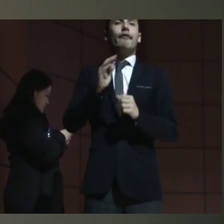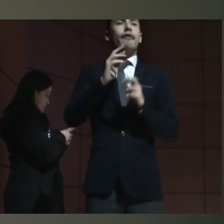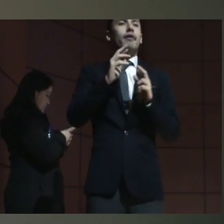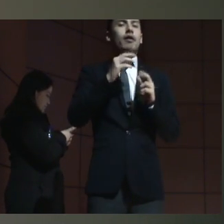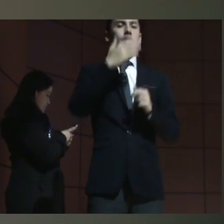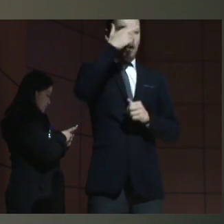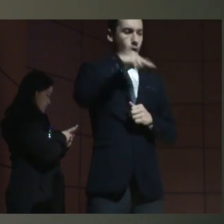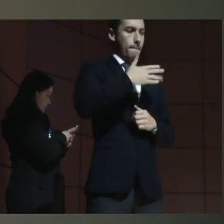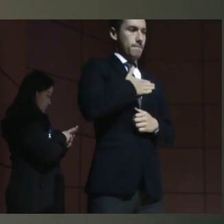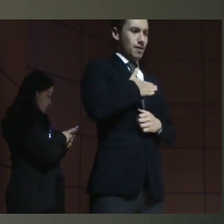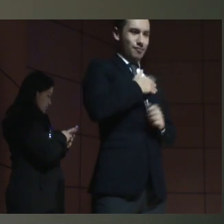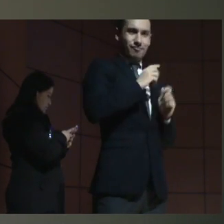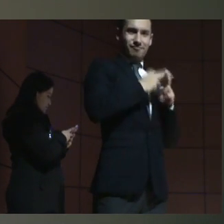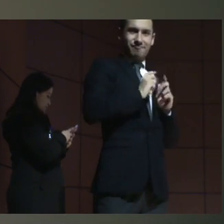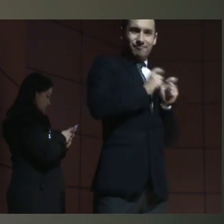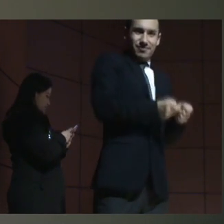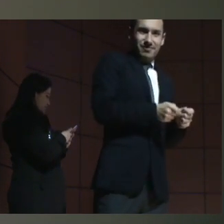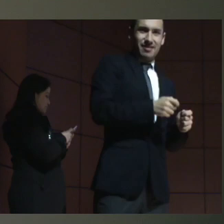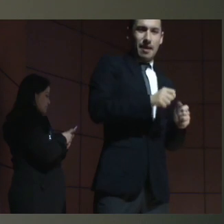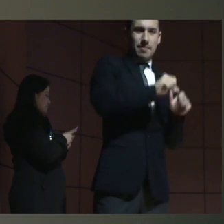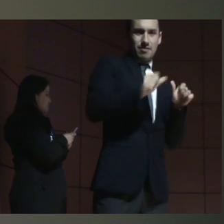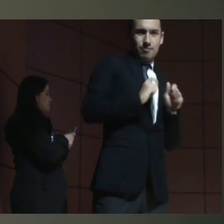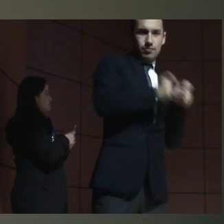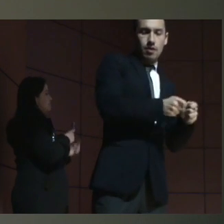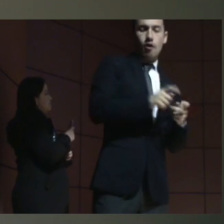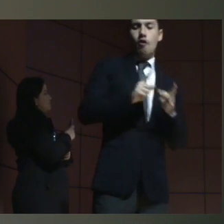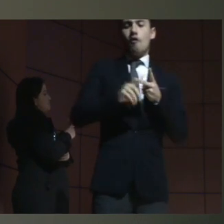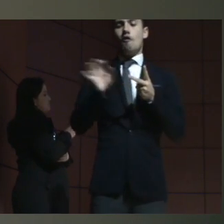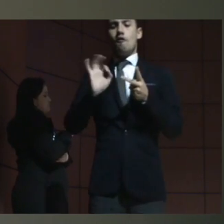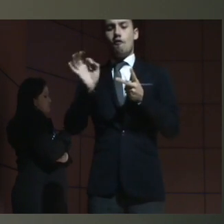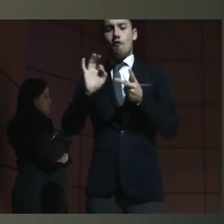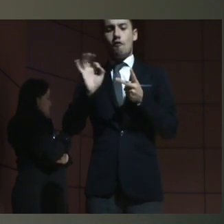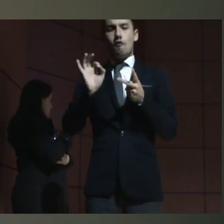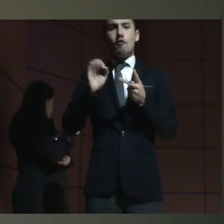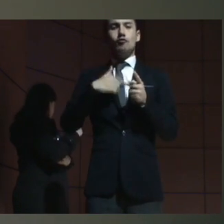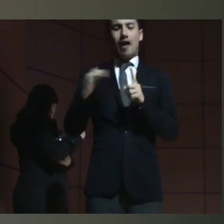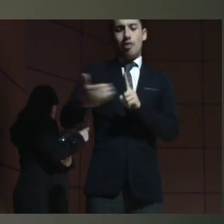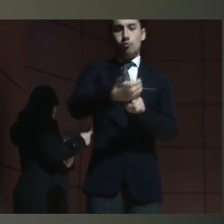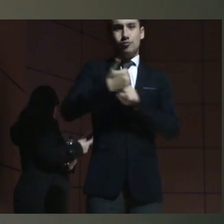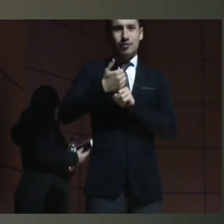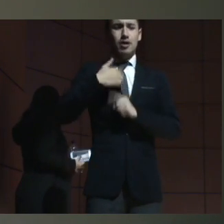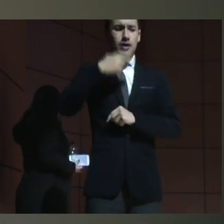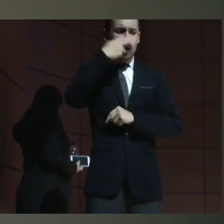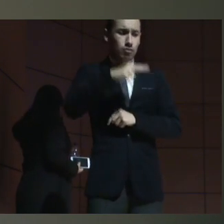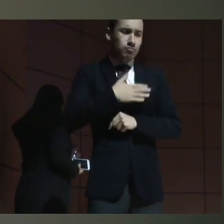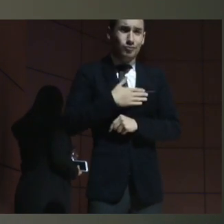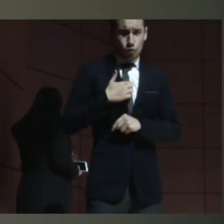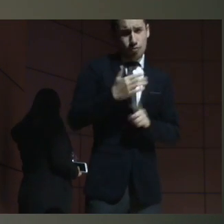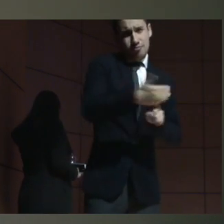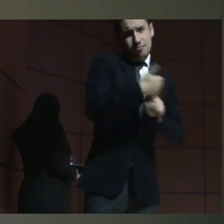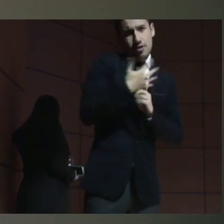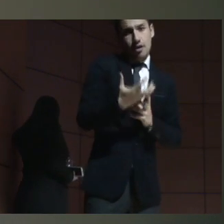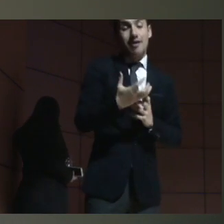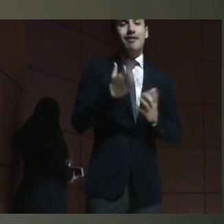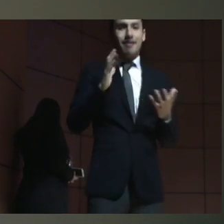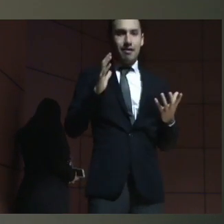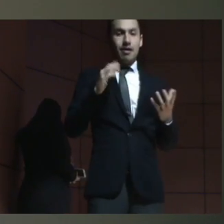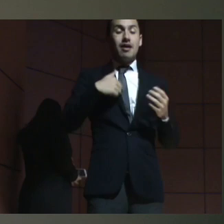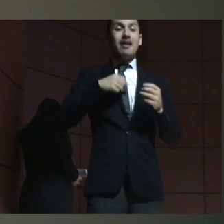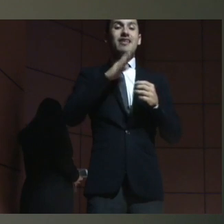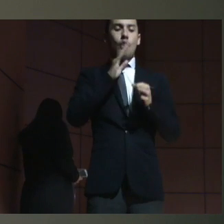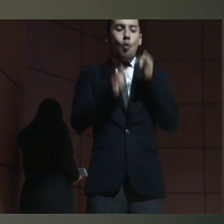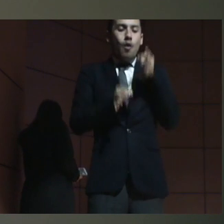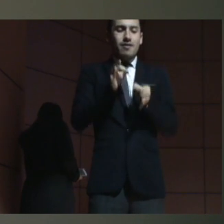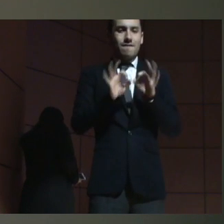o entregar en adopción un hijo bajo el paradigma de las 1306 es el juez de familia quien tiene la